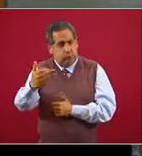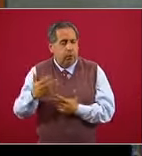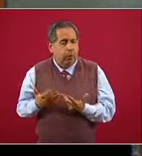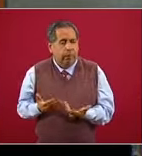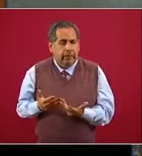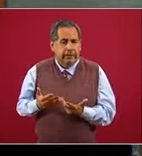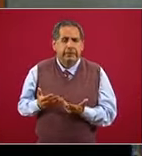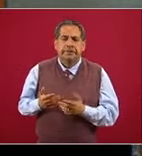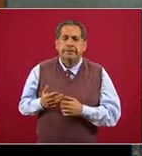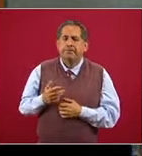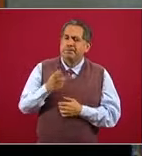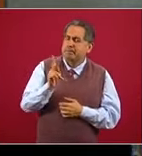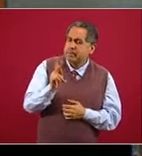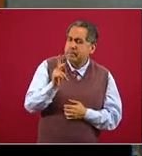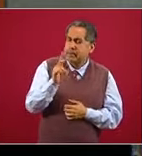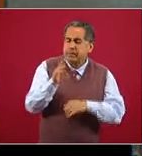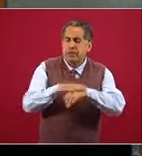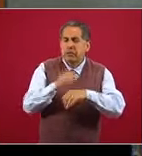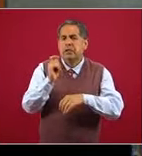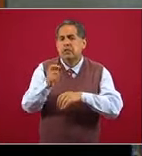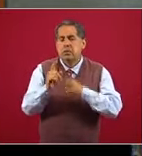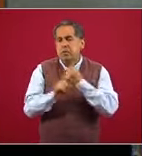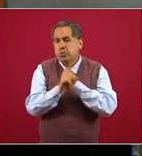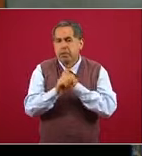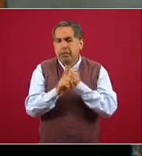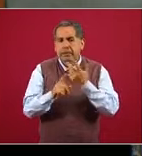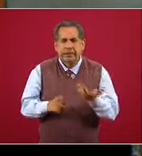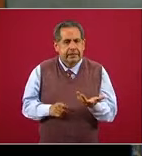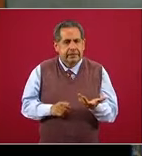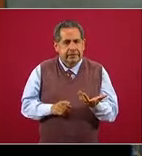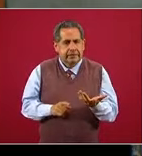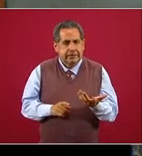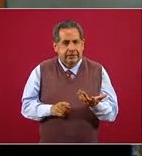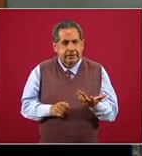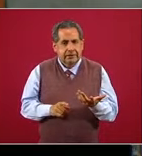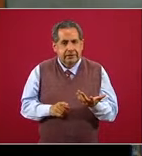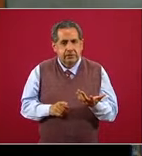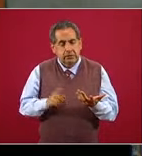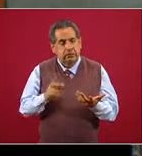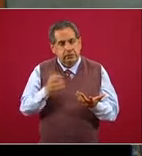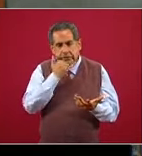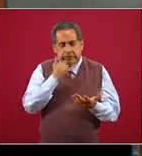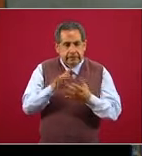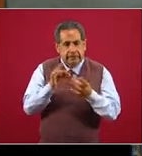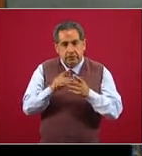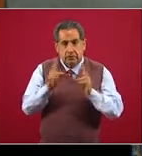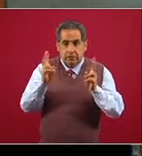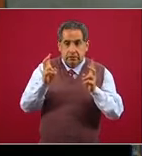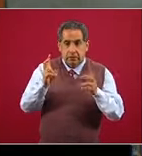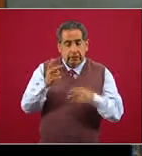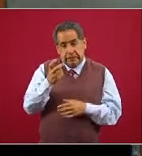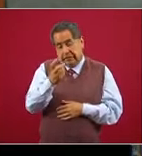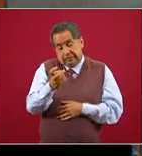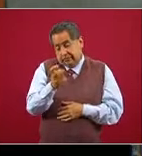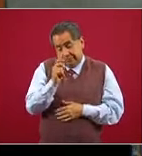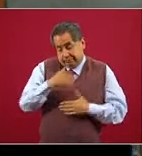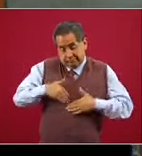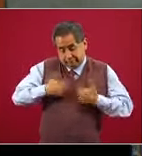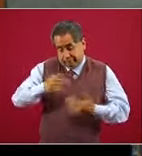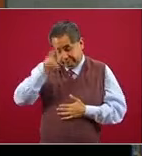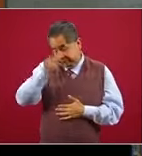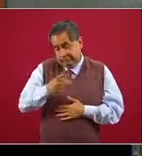lo que es el confinamiento. Nada más que tenemos un problema. Hay, y perdón que utilice la expresión, pero así es, y así